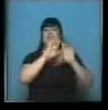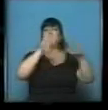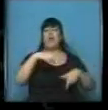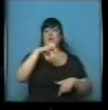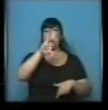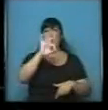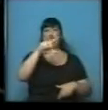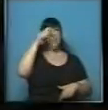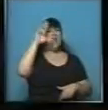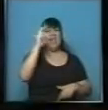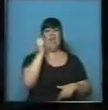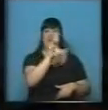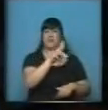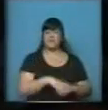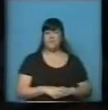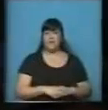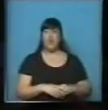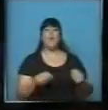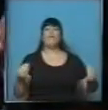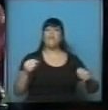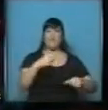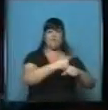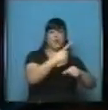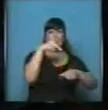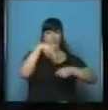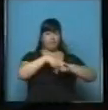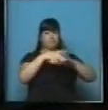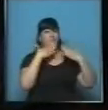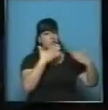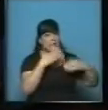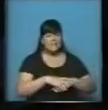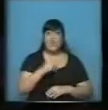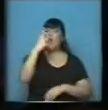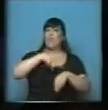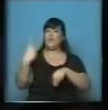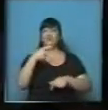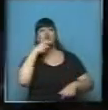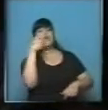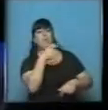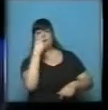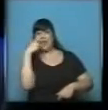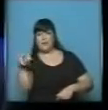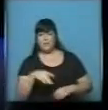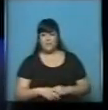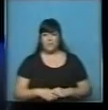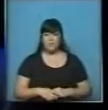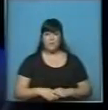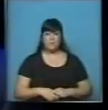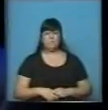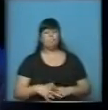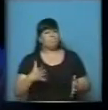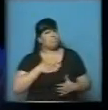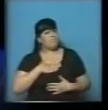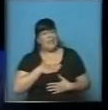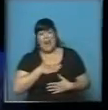tengamos 1 millón su tiempo, candidato. ¿Por qué en contra? Un minuto, ahora, gracias, muchas gracias. Un minuto para responder el candidato Macri.